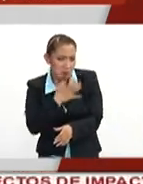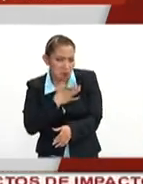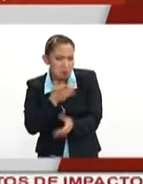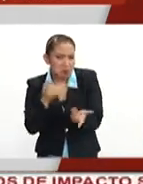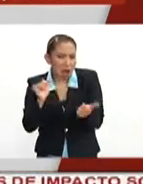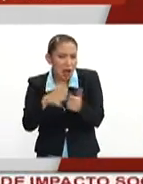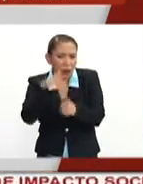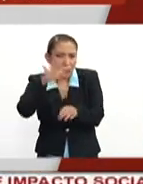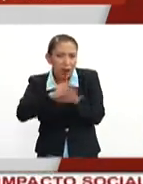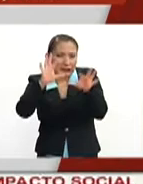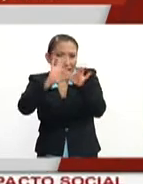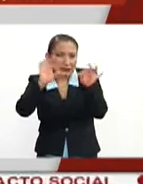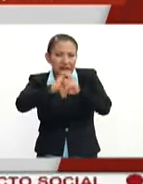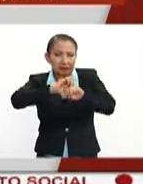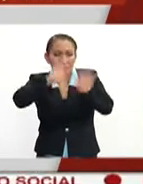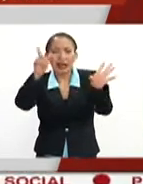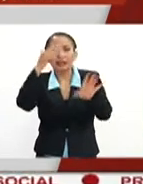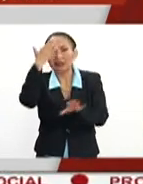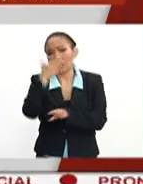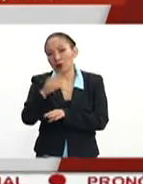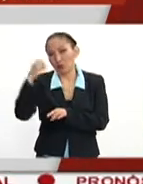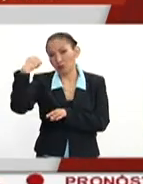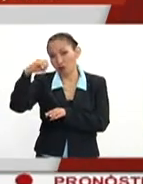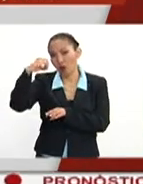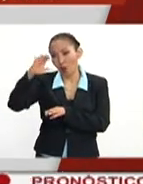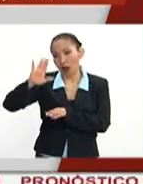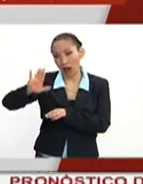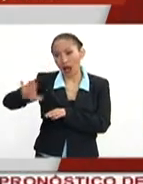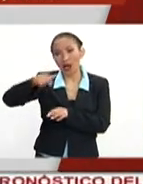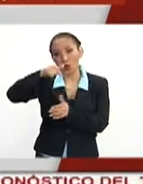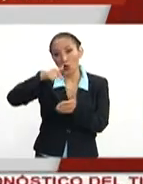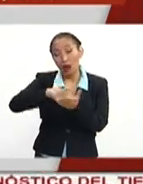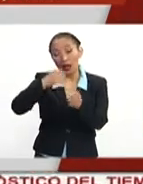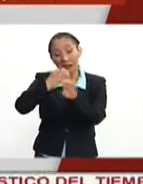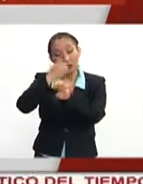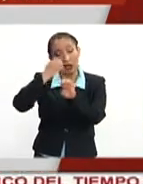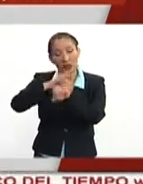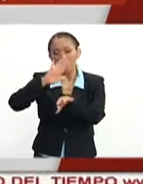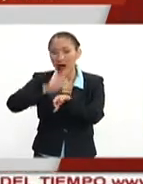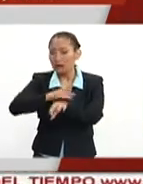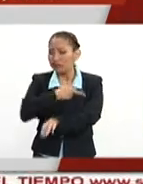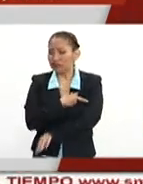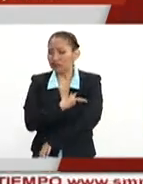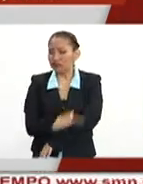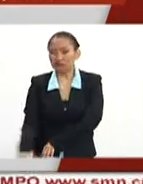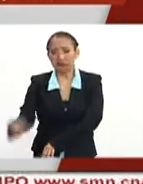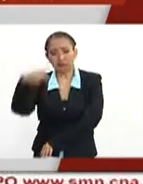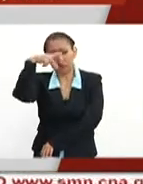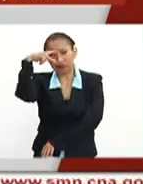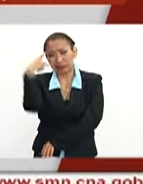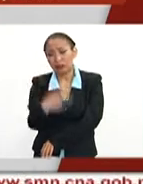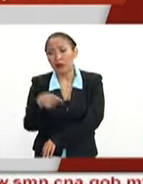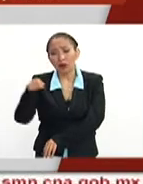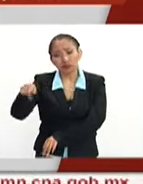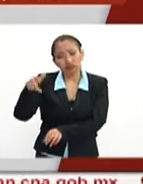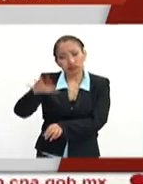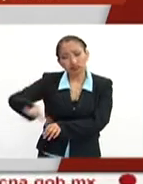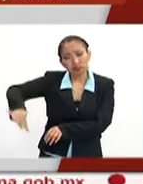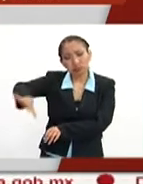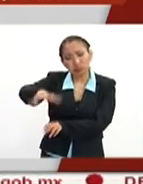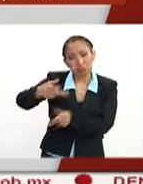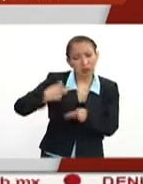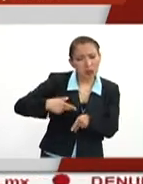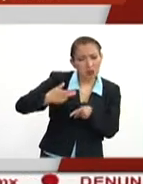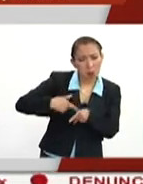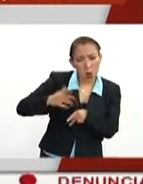abundara sobre eso, sabiendo que pues Oaxaca es una de las entidades más pobres de este país, con una